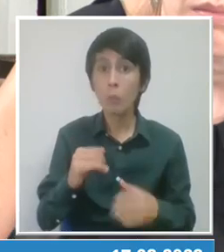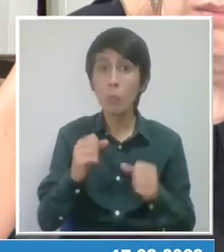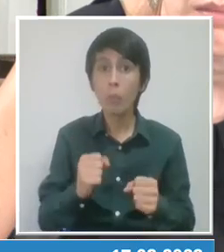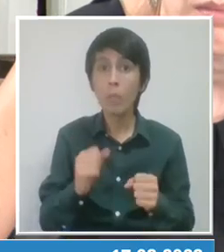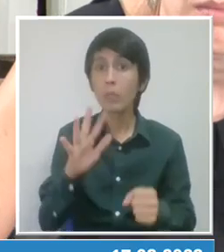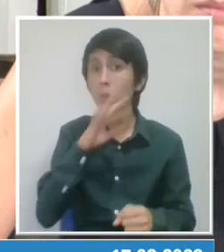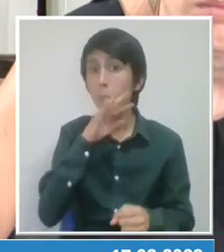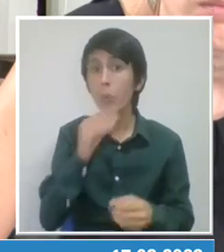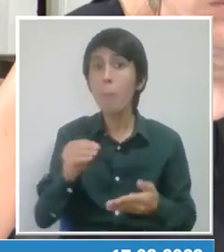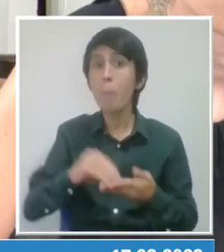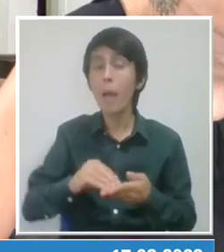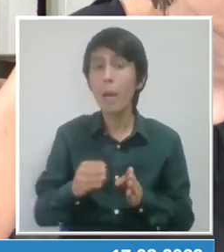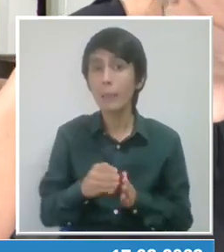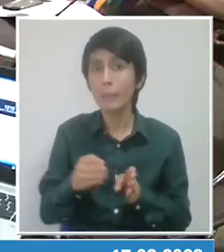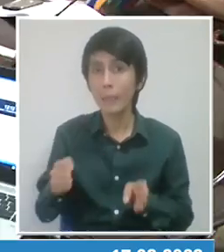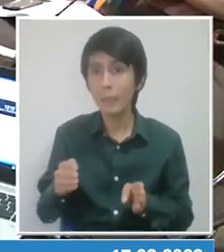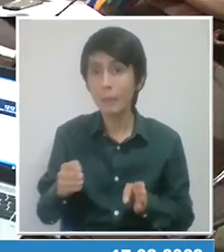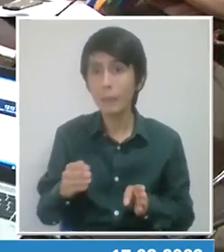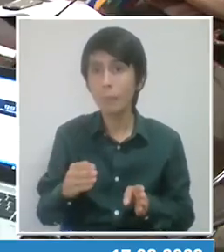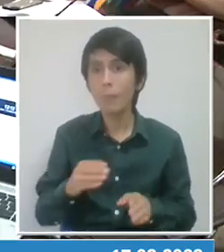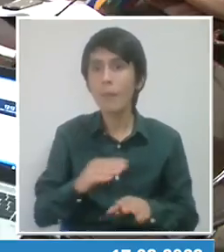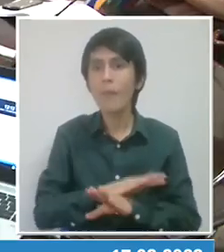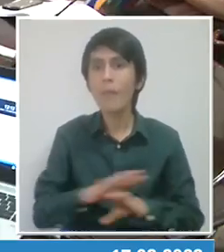terminar 1:20. ¿Habría acuerdo?